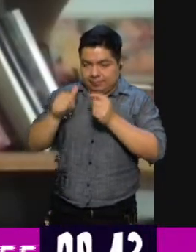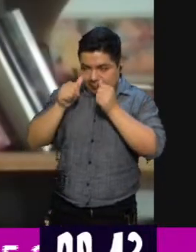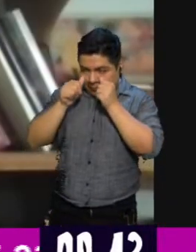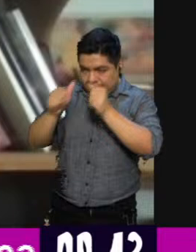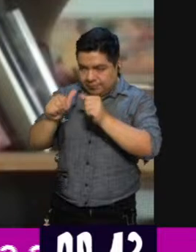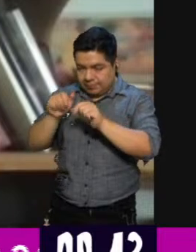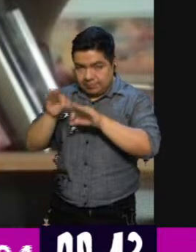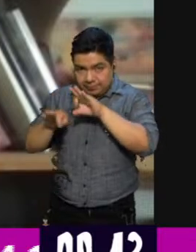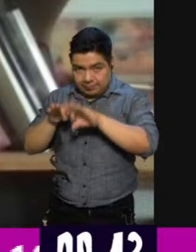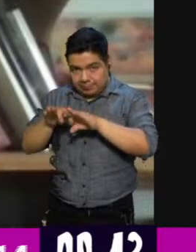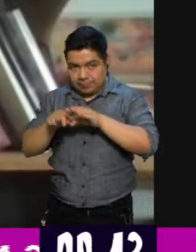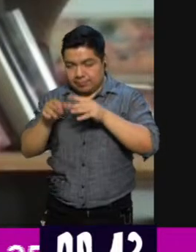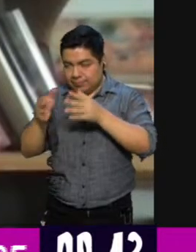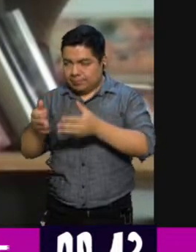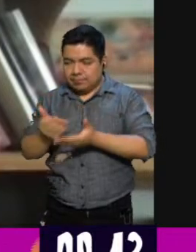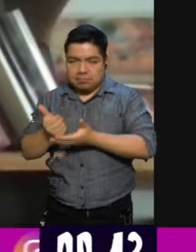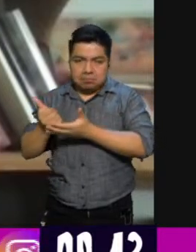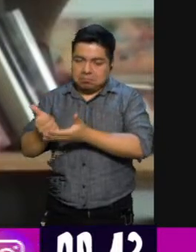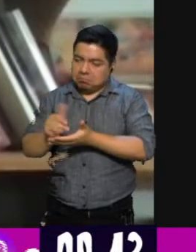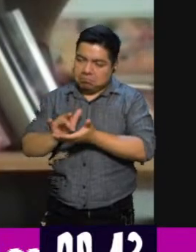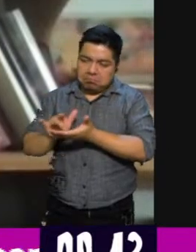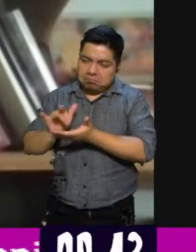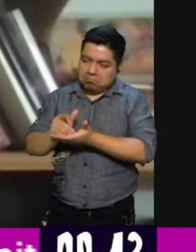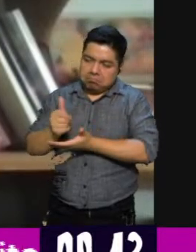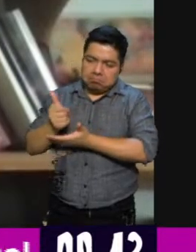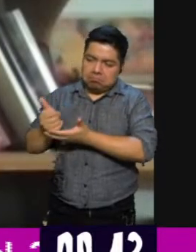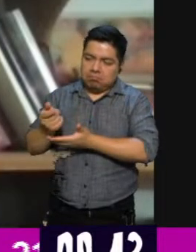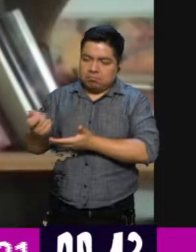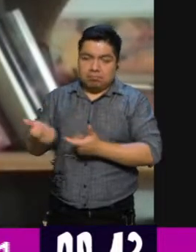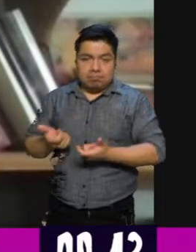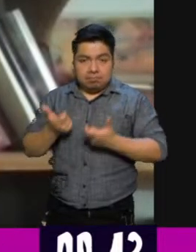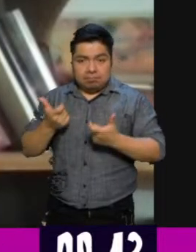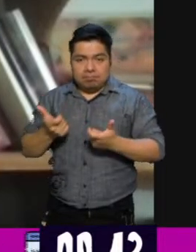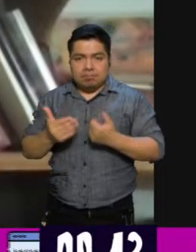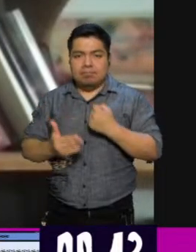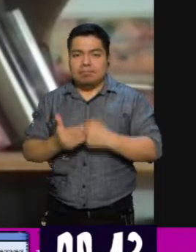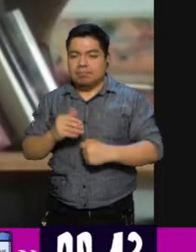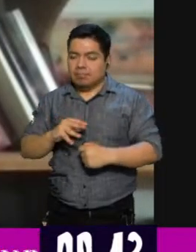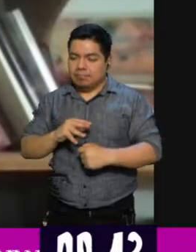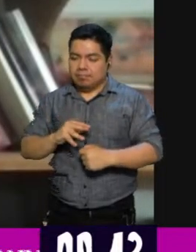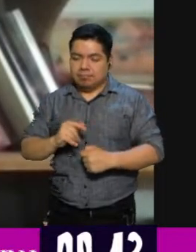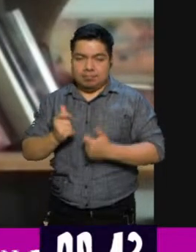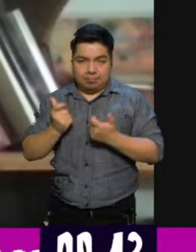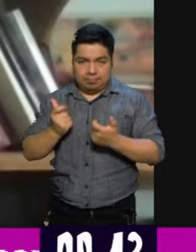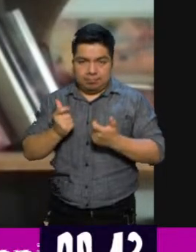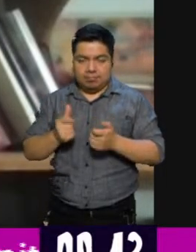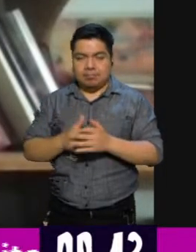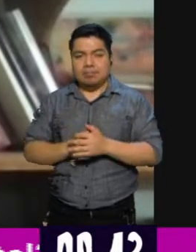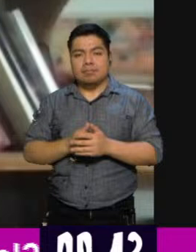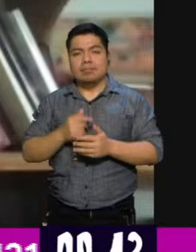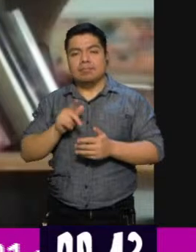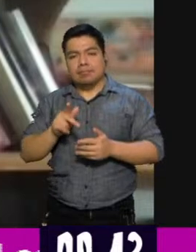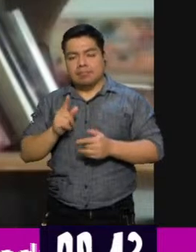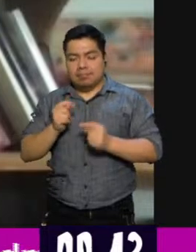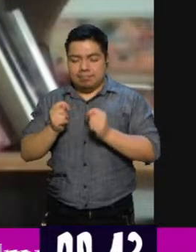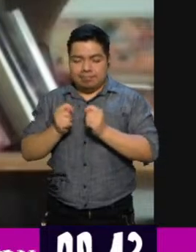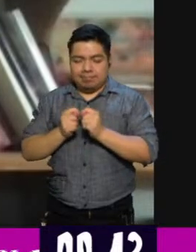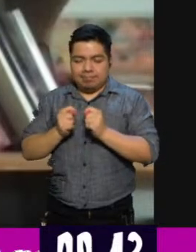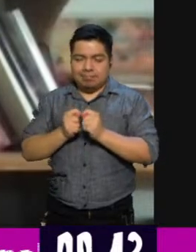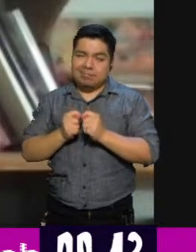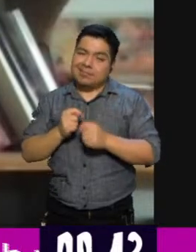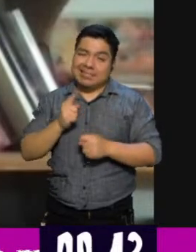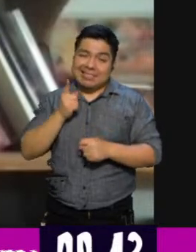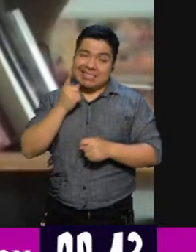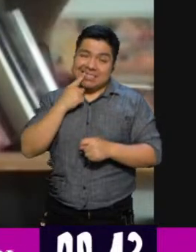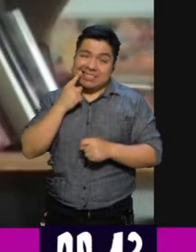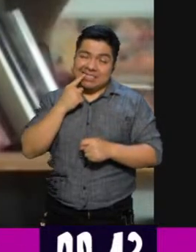de llevar, de dirigir, de mover su fortuna, porque tenía una buena fortuna, pero los tíos fueron bastante